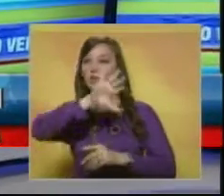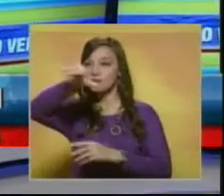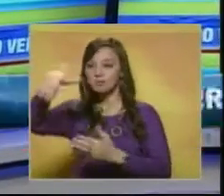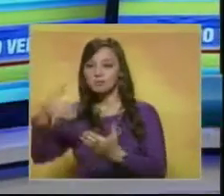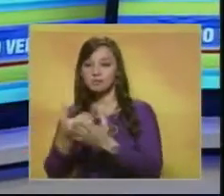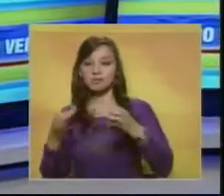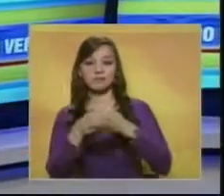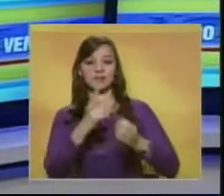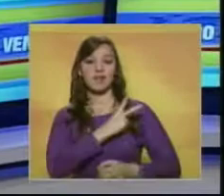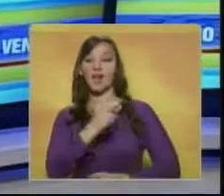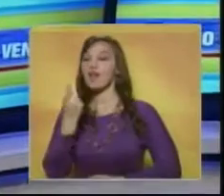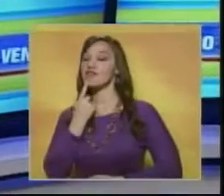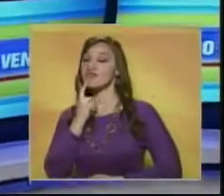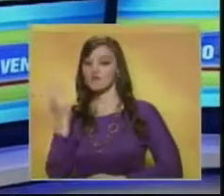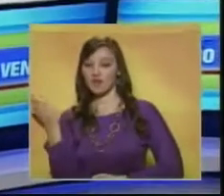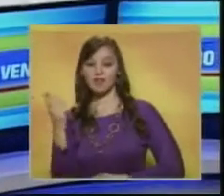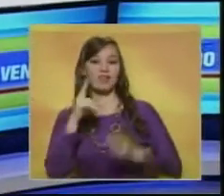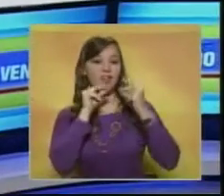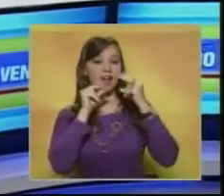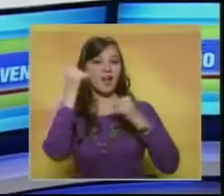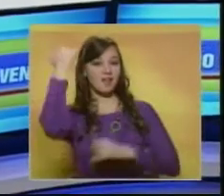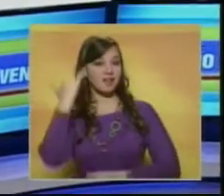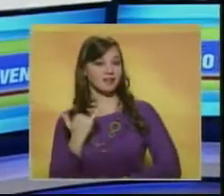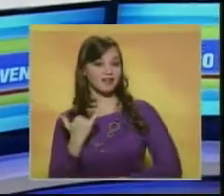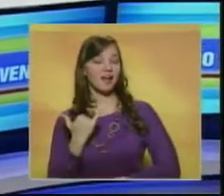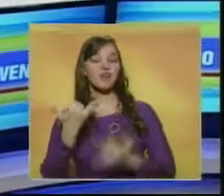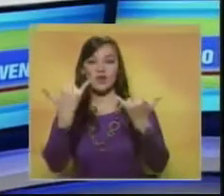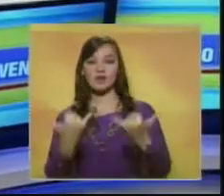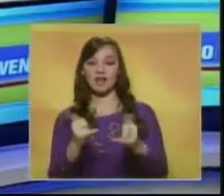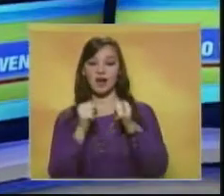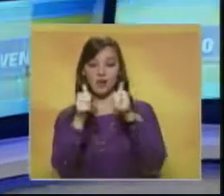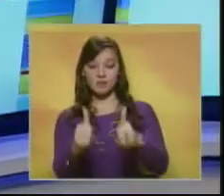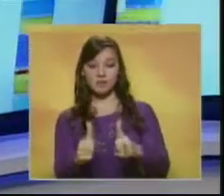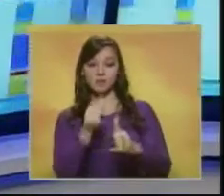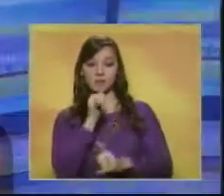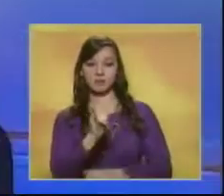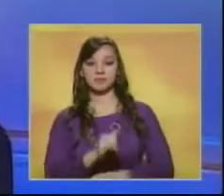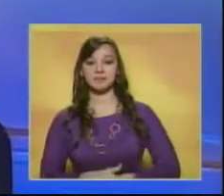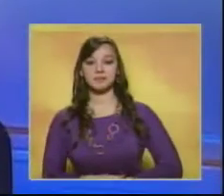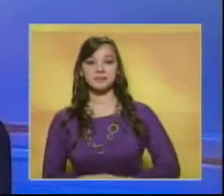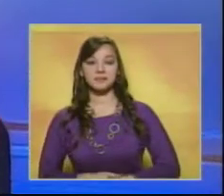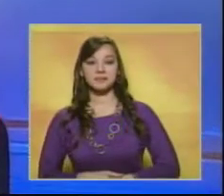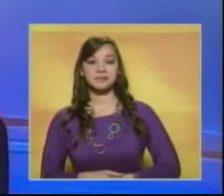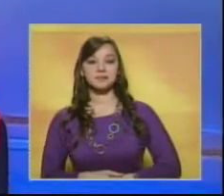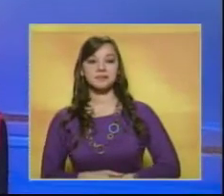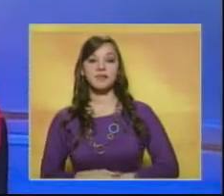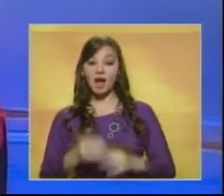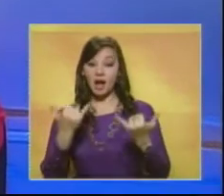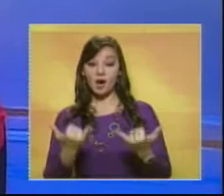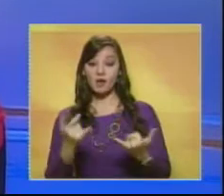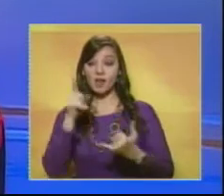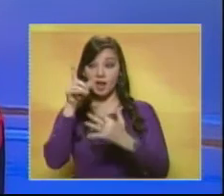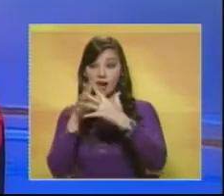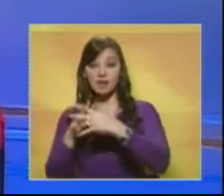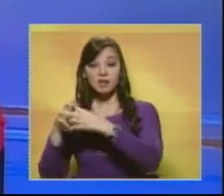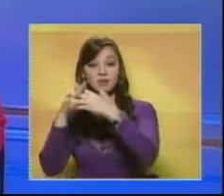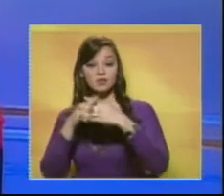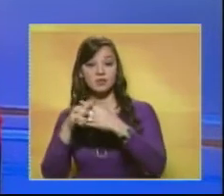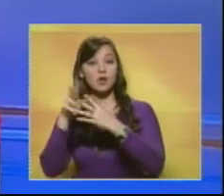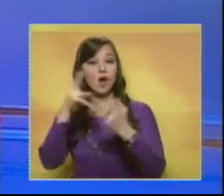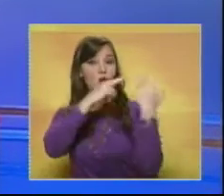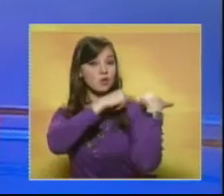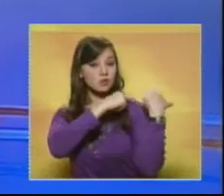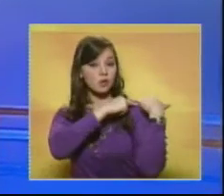Venevisión. Eduardo Rodríguez Yoliti, quien les habla, Andrina Yepes, y de inmediato comenzamos. Lo vamos a hacer en Estados Unidos, donde las